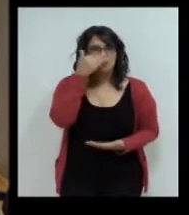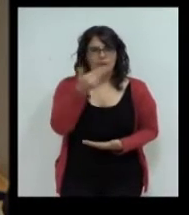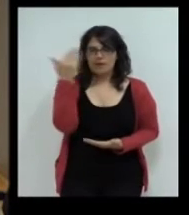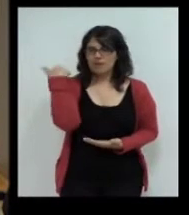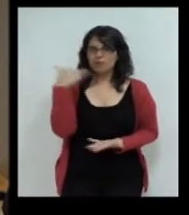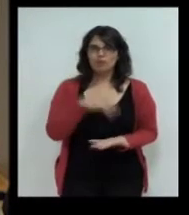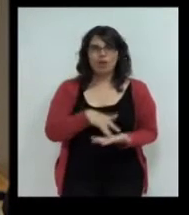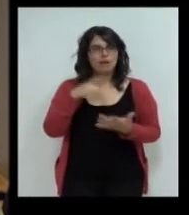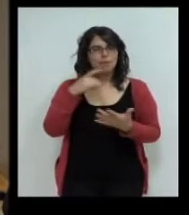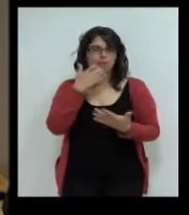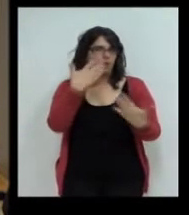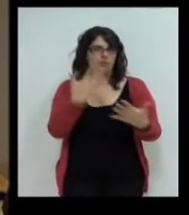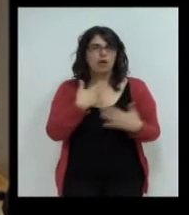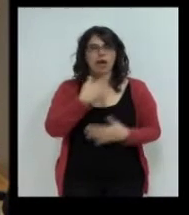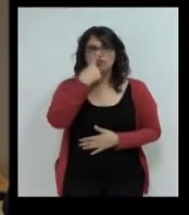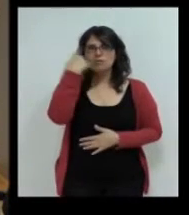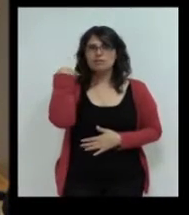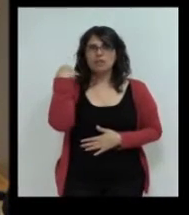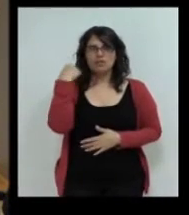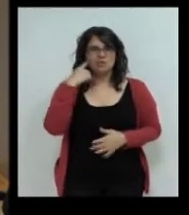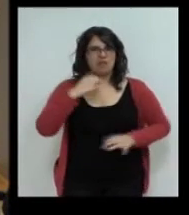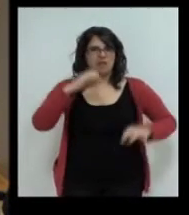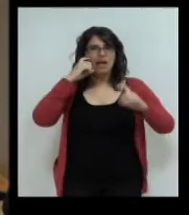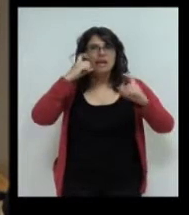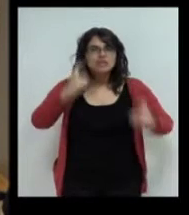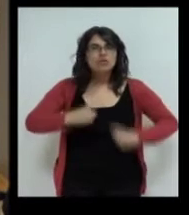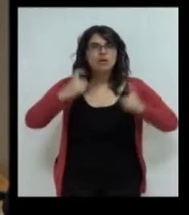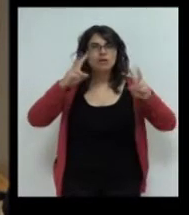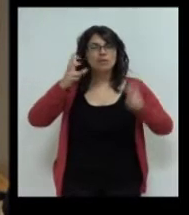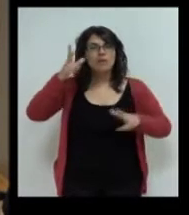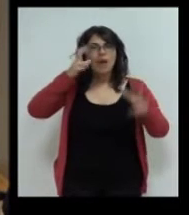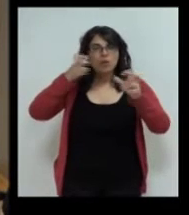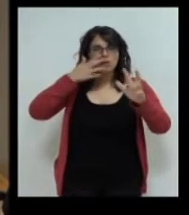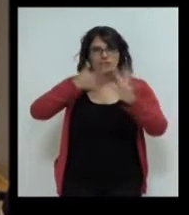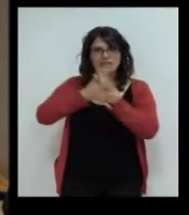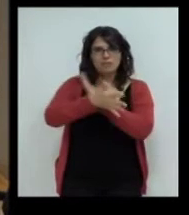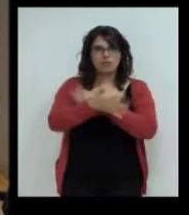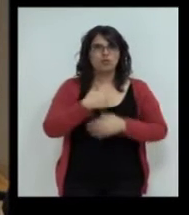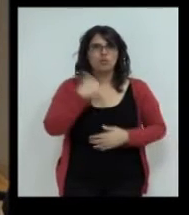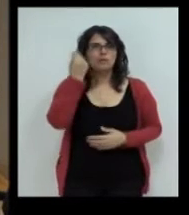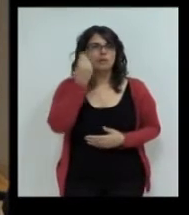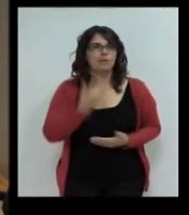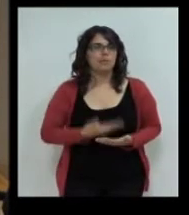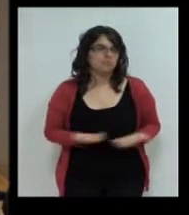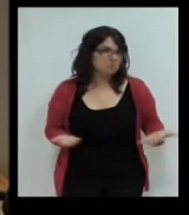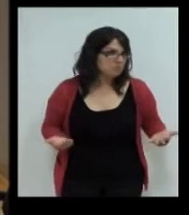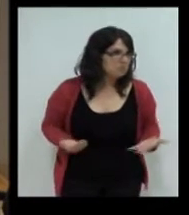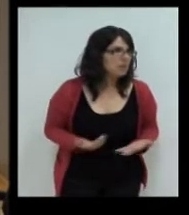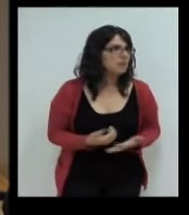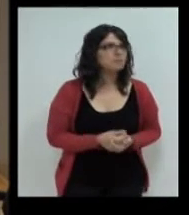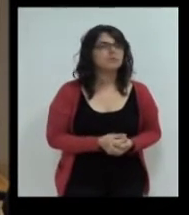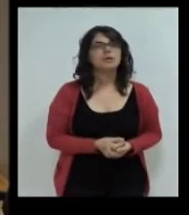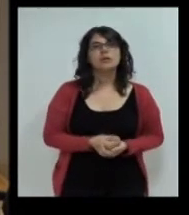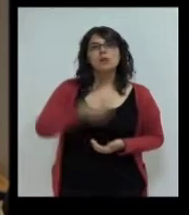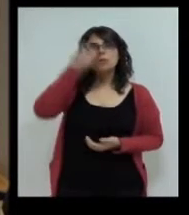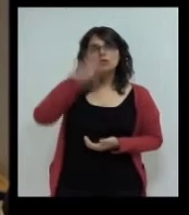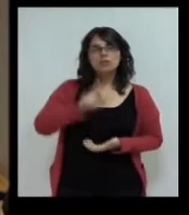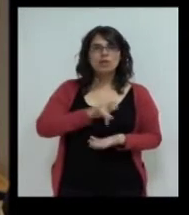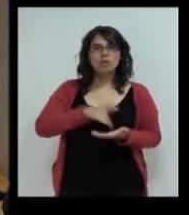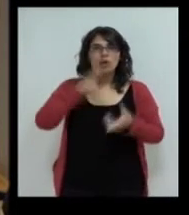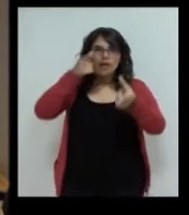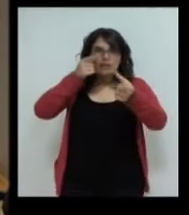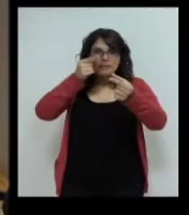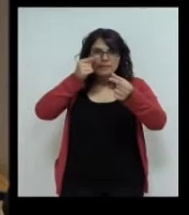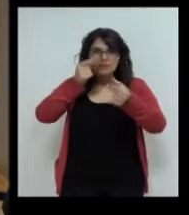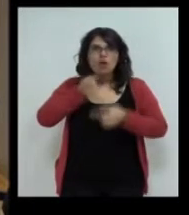por ejemplo, el año pasado especialmente que empezamos del tema de la audiodescripción, yo pensaba, pero bueno, una persona con menor capacidad visual,